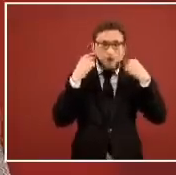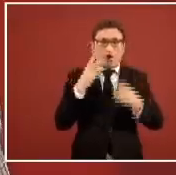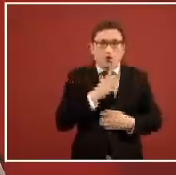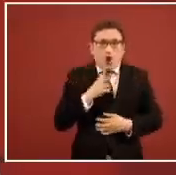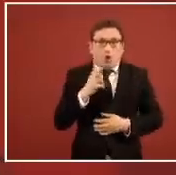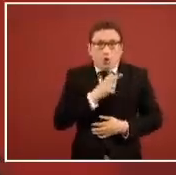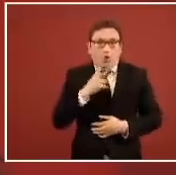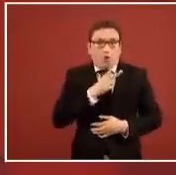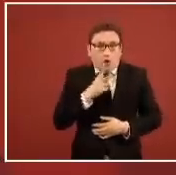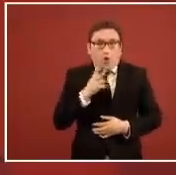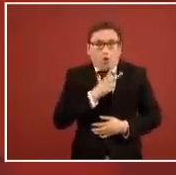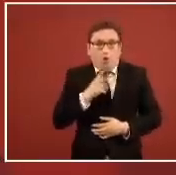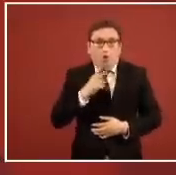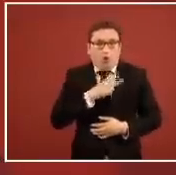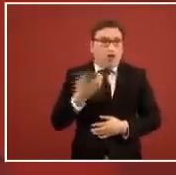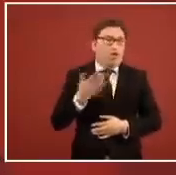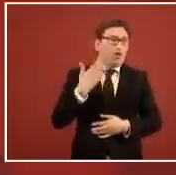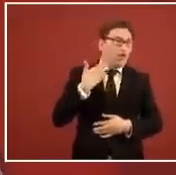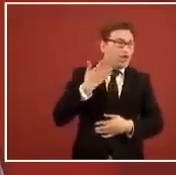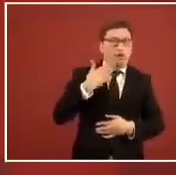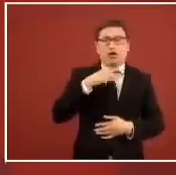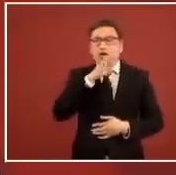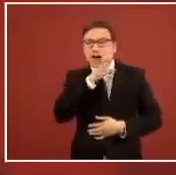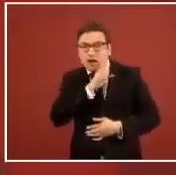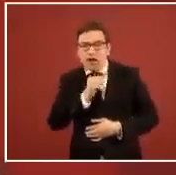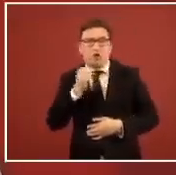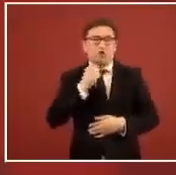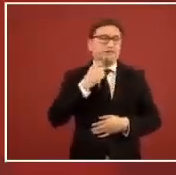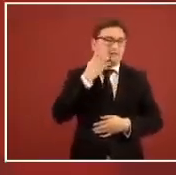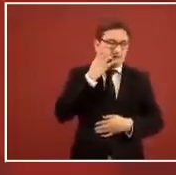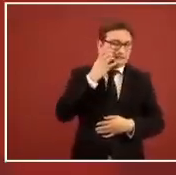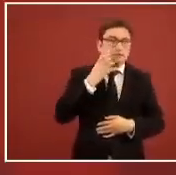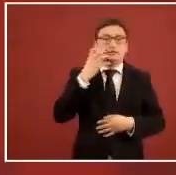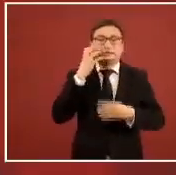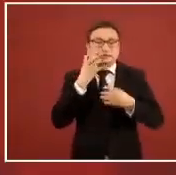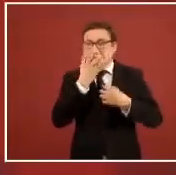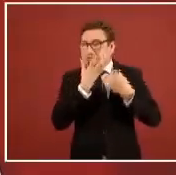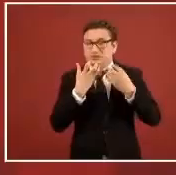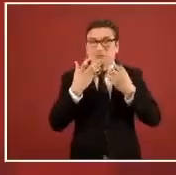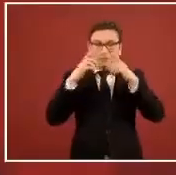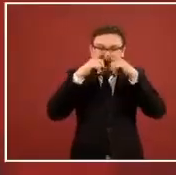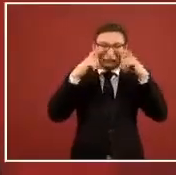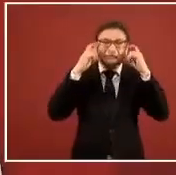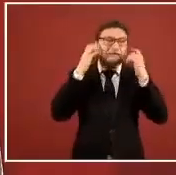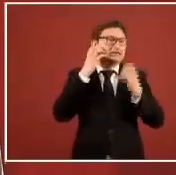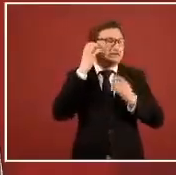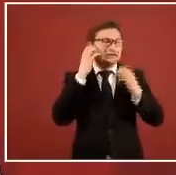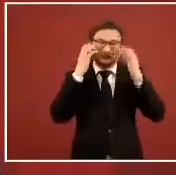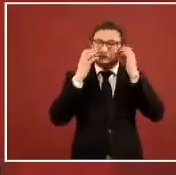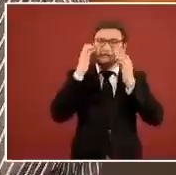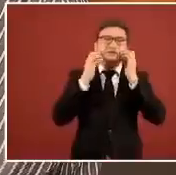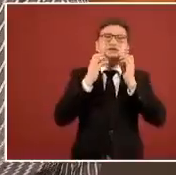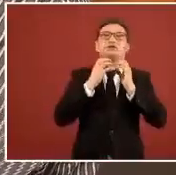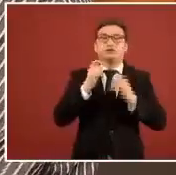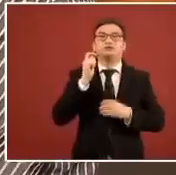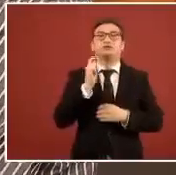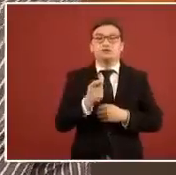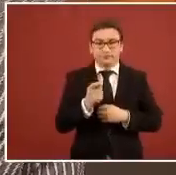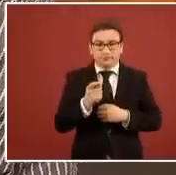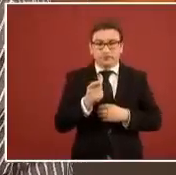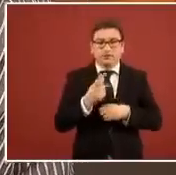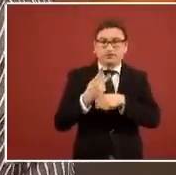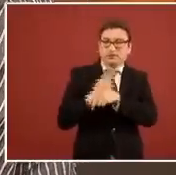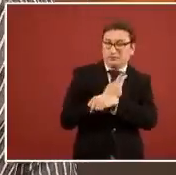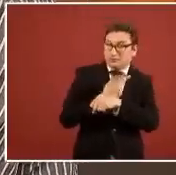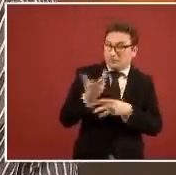se calore, se le pique y continuamente se esté tocando la cara. Y entonces hay un fenómeno que se llama compensación